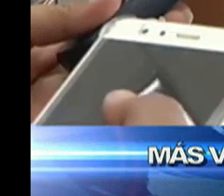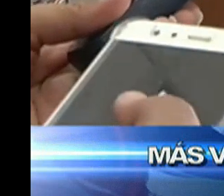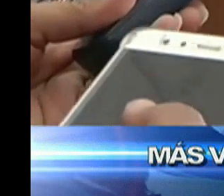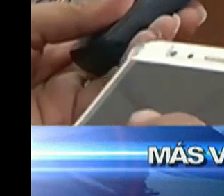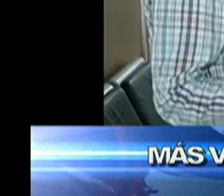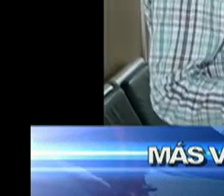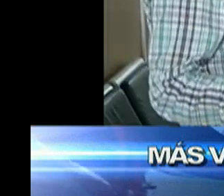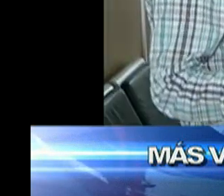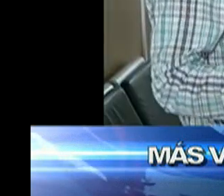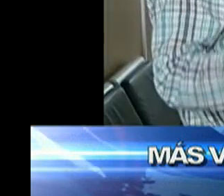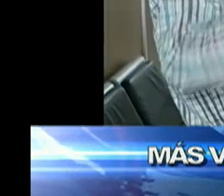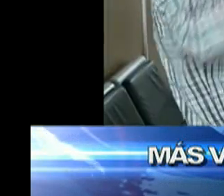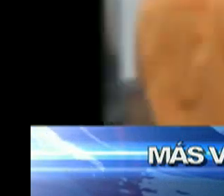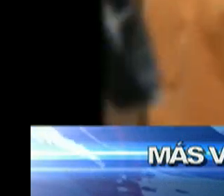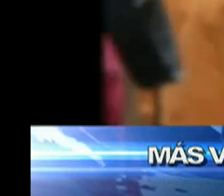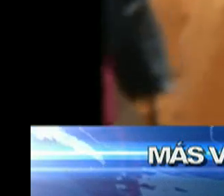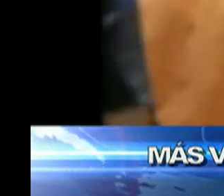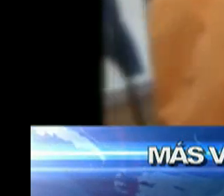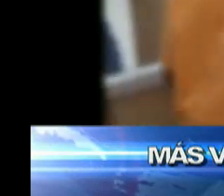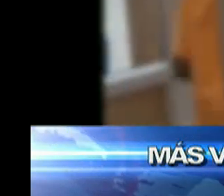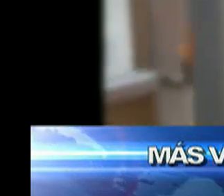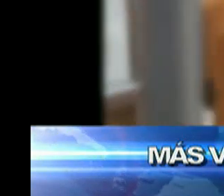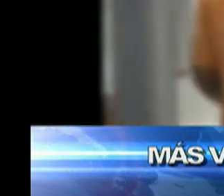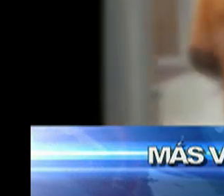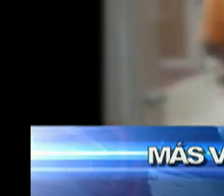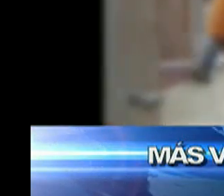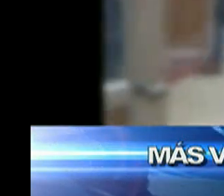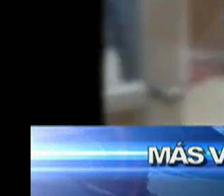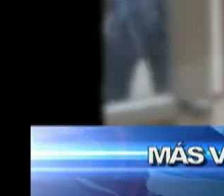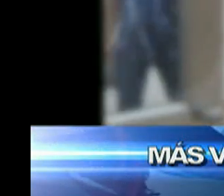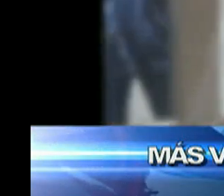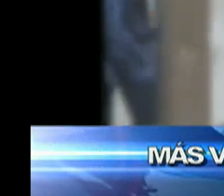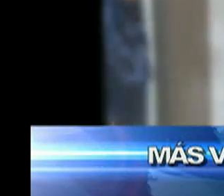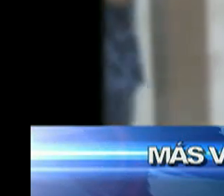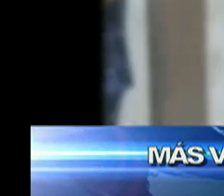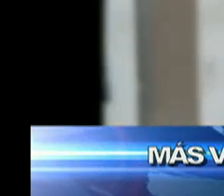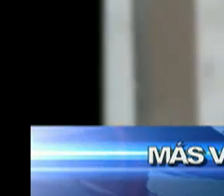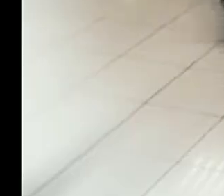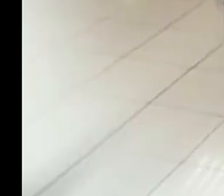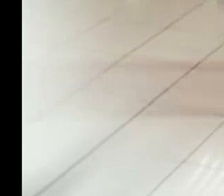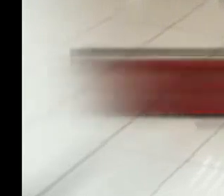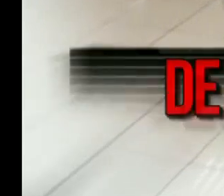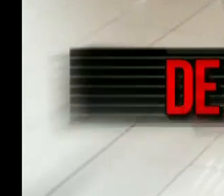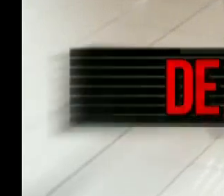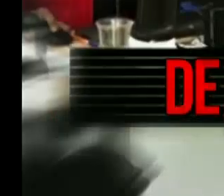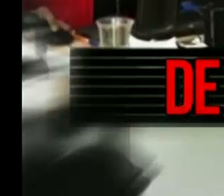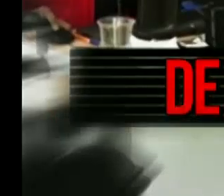son 10 las denuncias y no se descarta que aparezcan más víctimas.